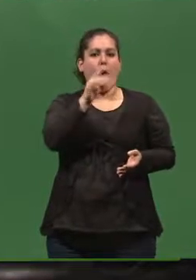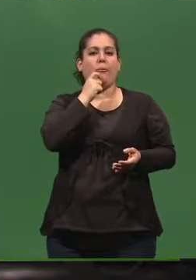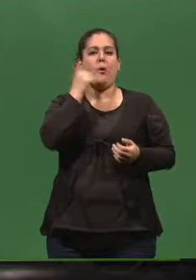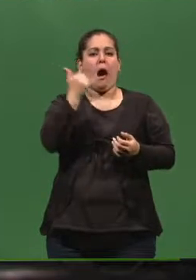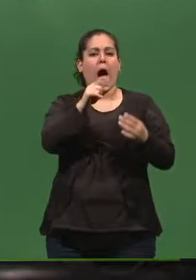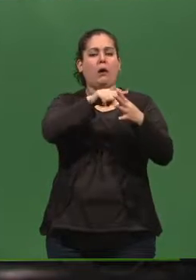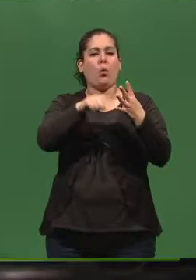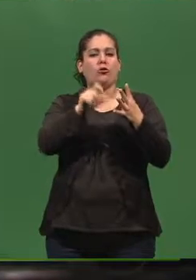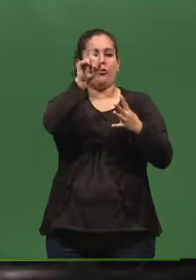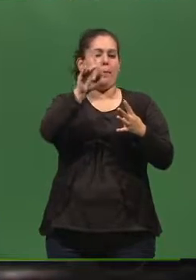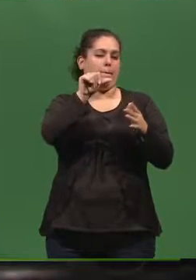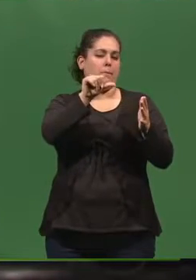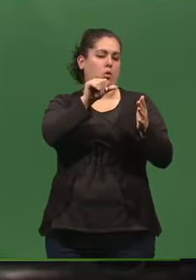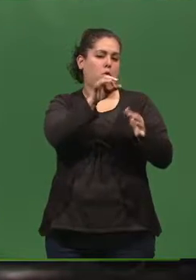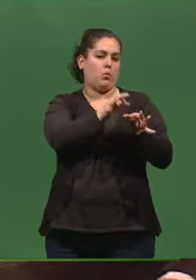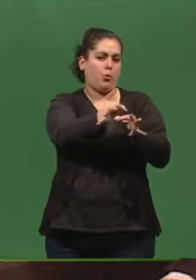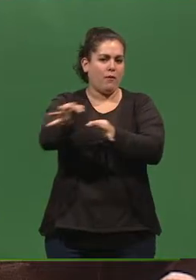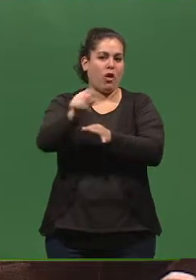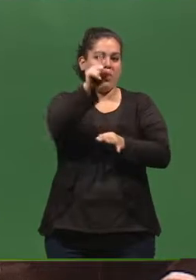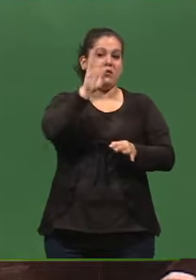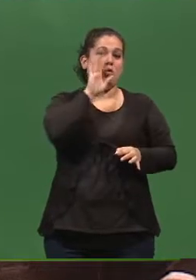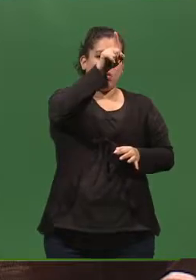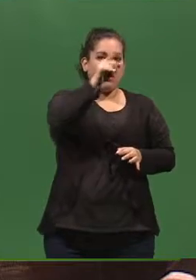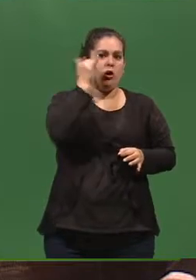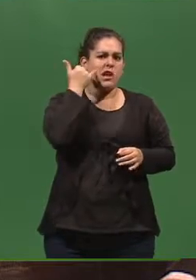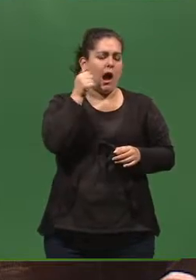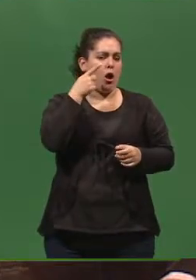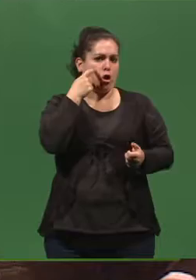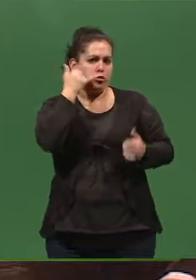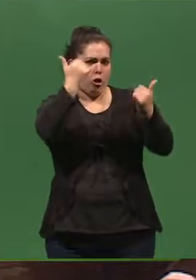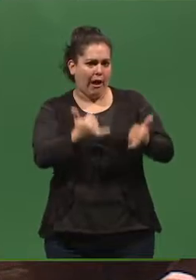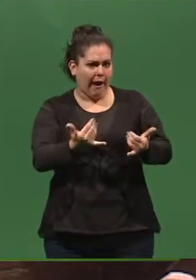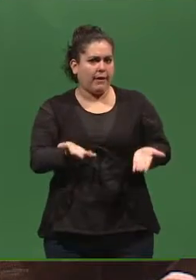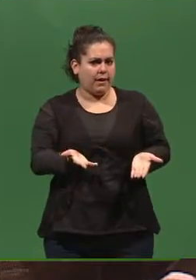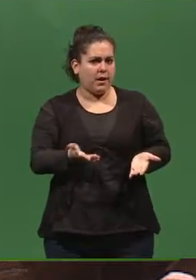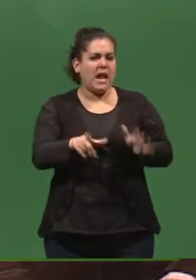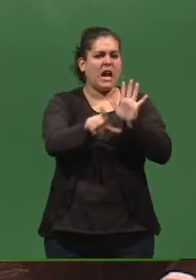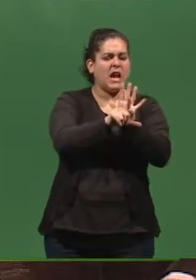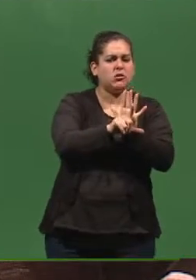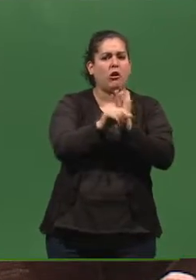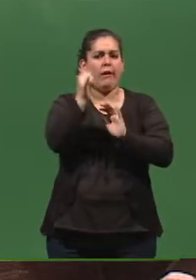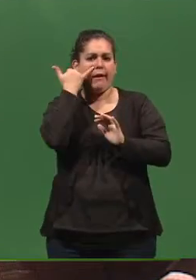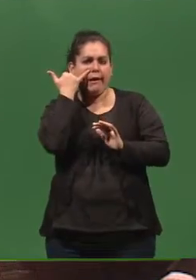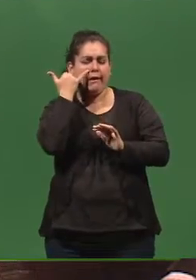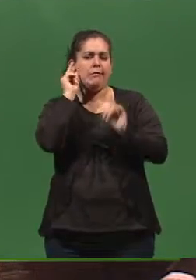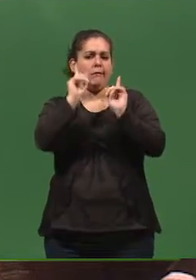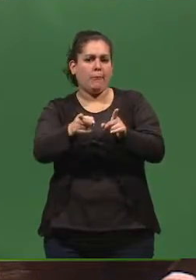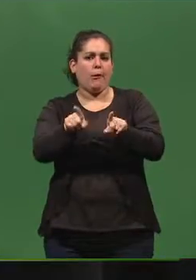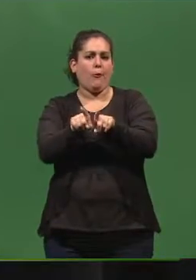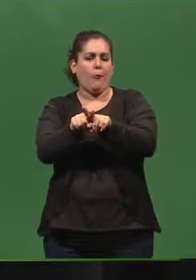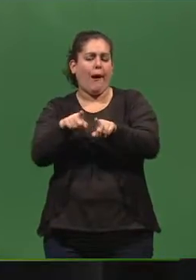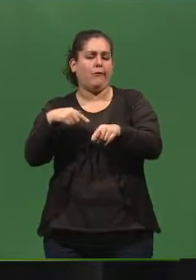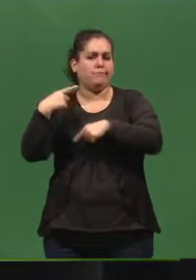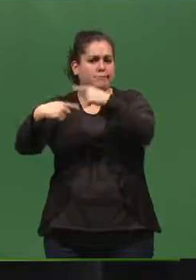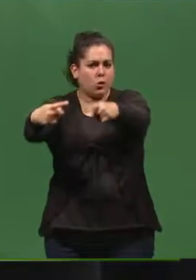también 4 estados en Estados Unidos que también legalizaron y regularon el cannabis. Están asociadas las dos palabras también, legalización, y que sigue en